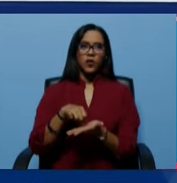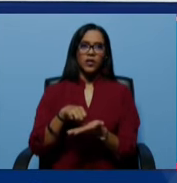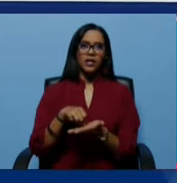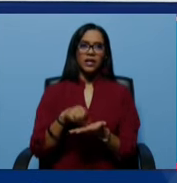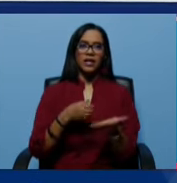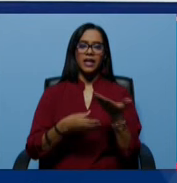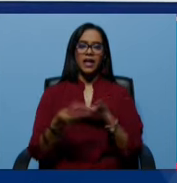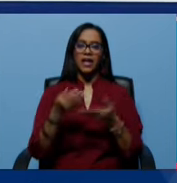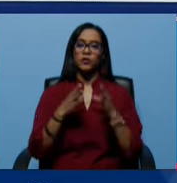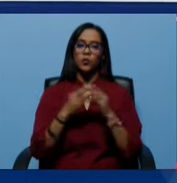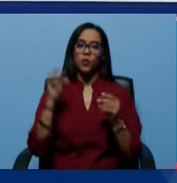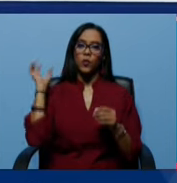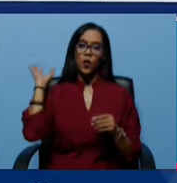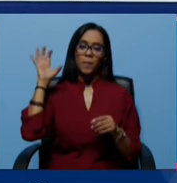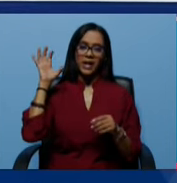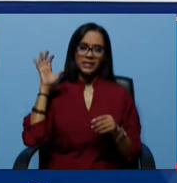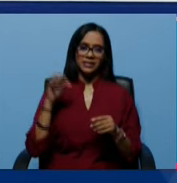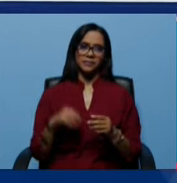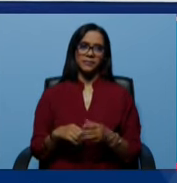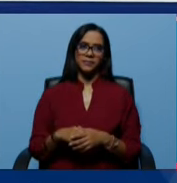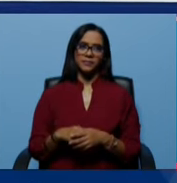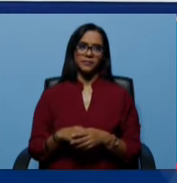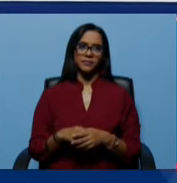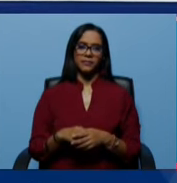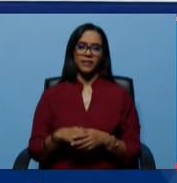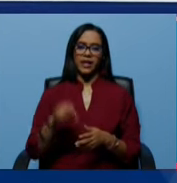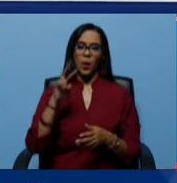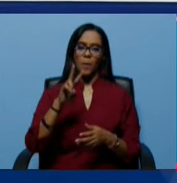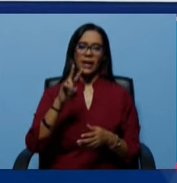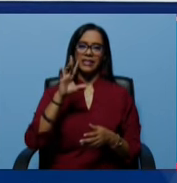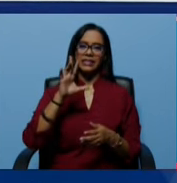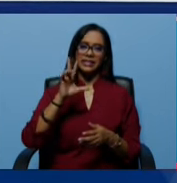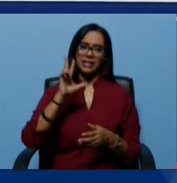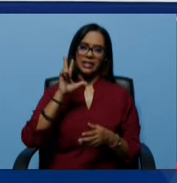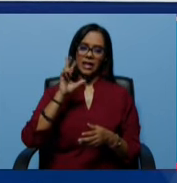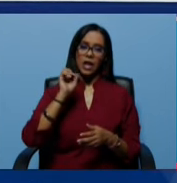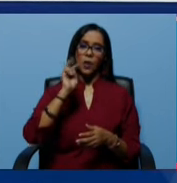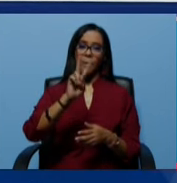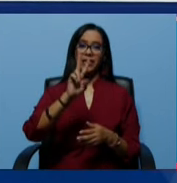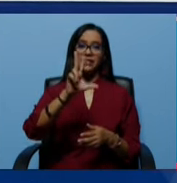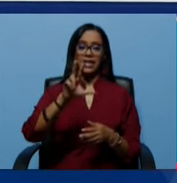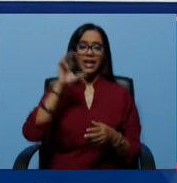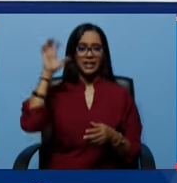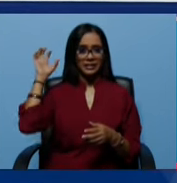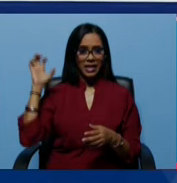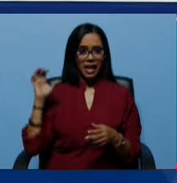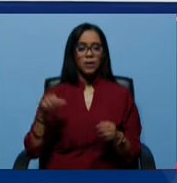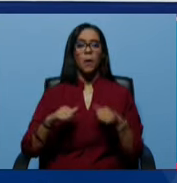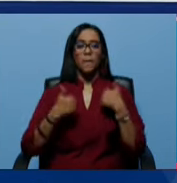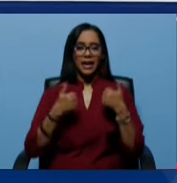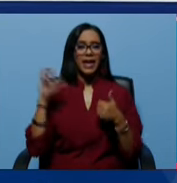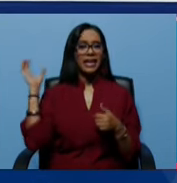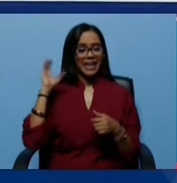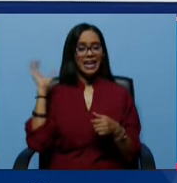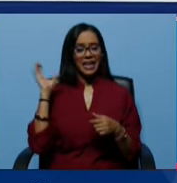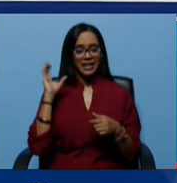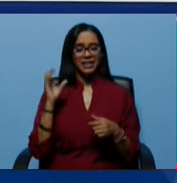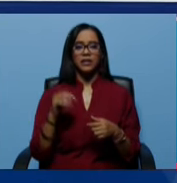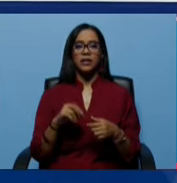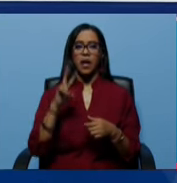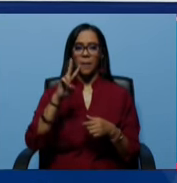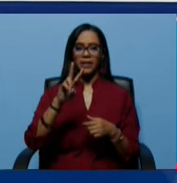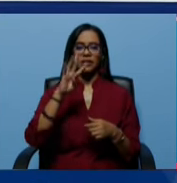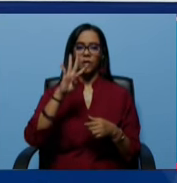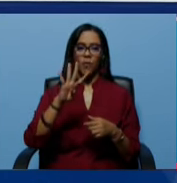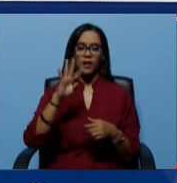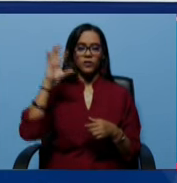en todo el país, en los 23 estados, más en la capital, Caracas, en las 24